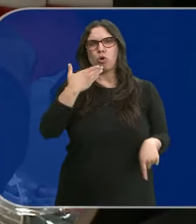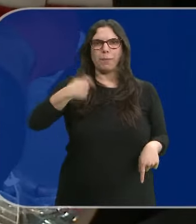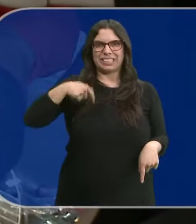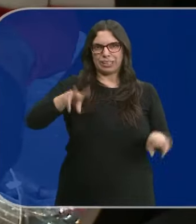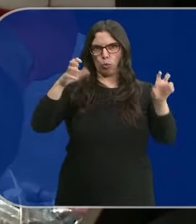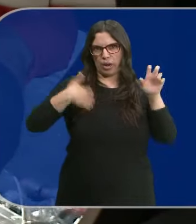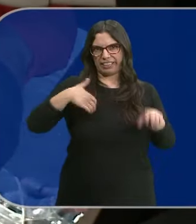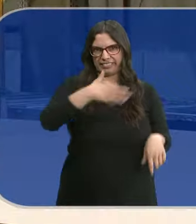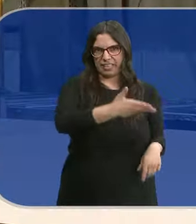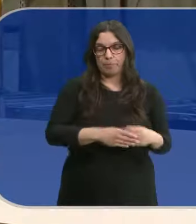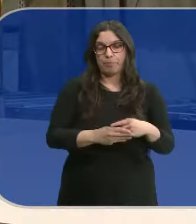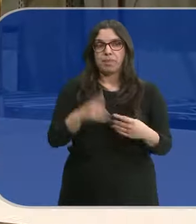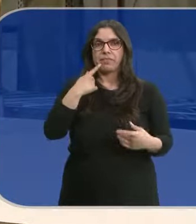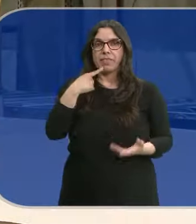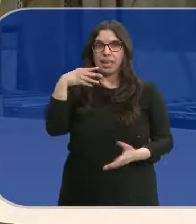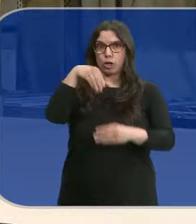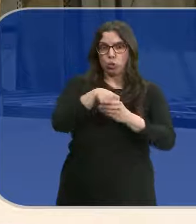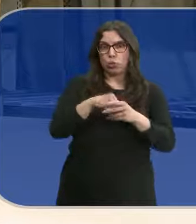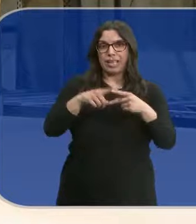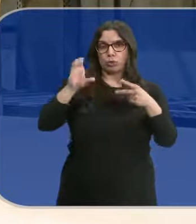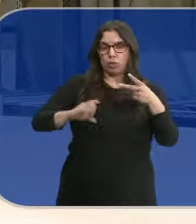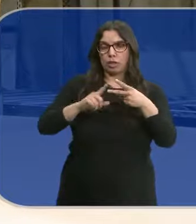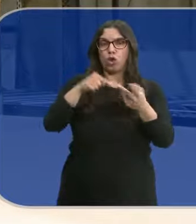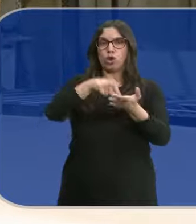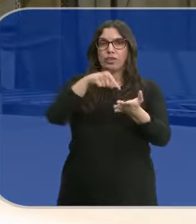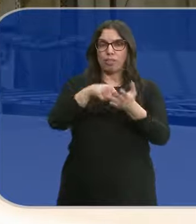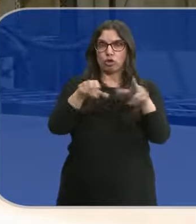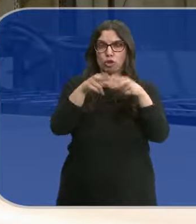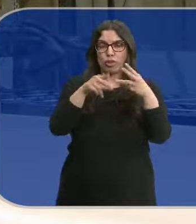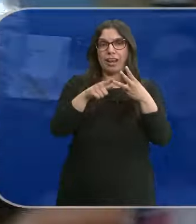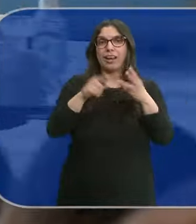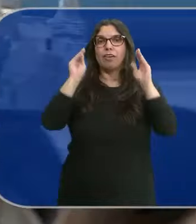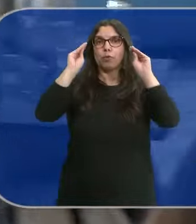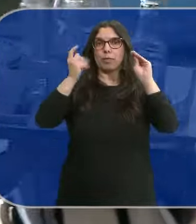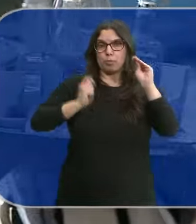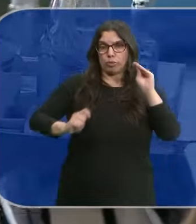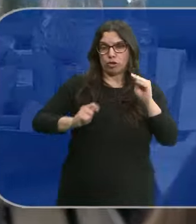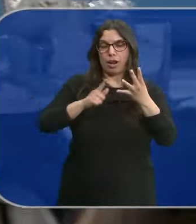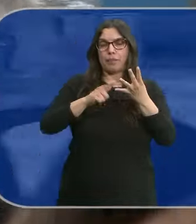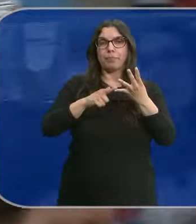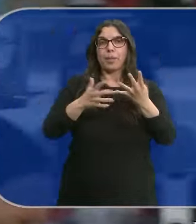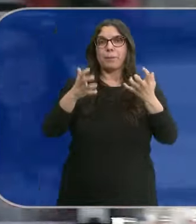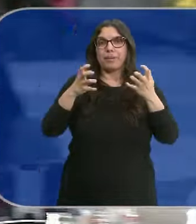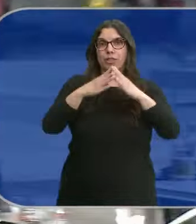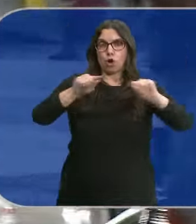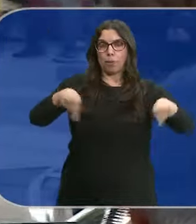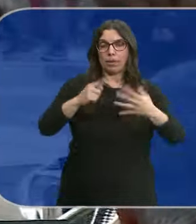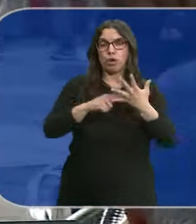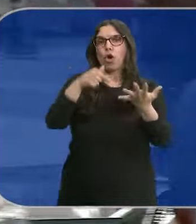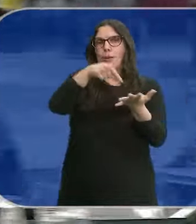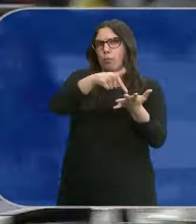laborales incluyen el salario, las cotizaciones sociales, los costes de formación profesional, los beneficios de convenio y los impuestos.